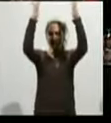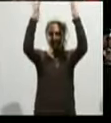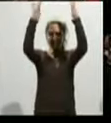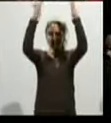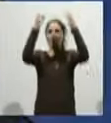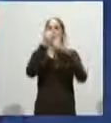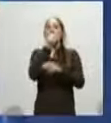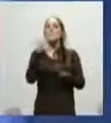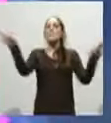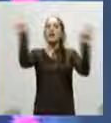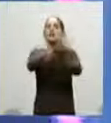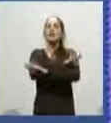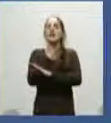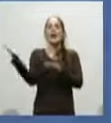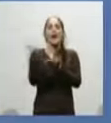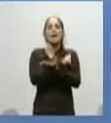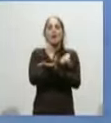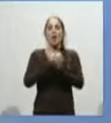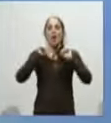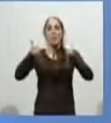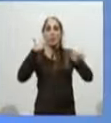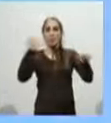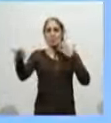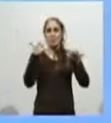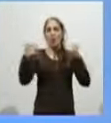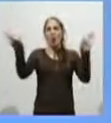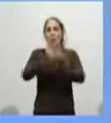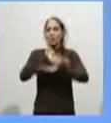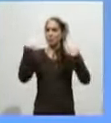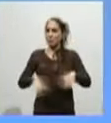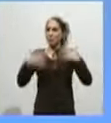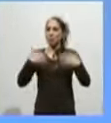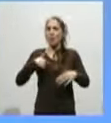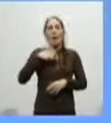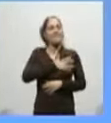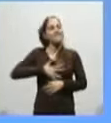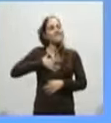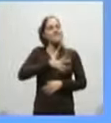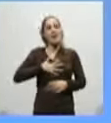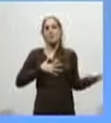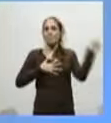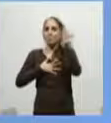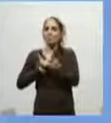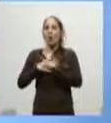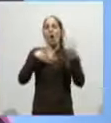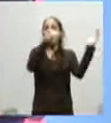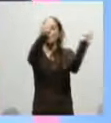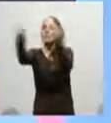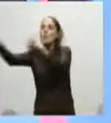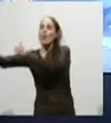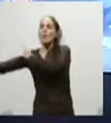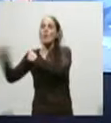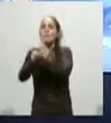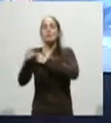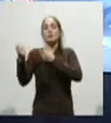Buenas noches a todos. Empieza la gala. Vaya noche, ¿verdad que sí? Es un placer estar aquí con todos ustedes. Un saludo a los miembros del jurado,